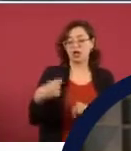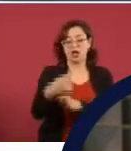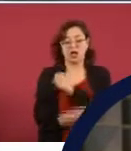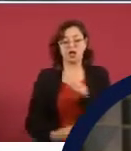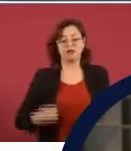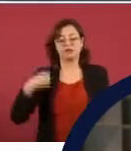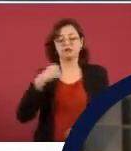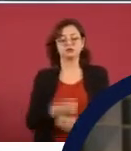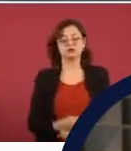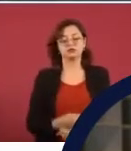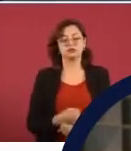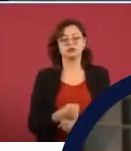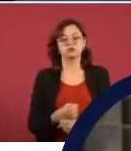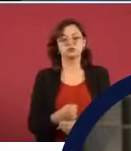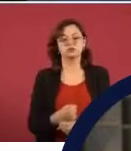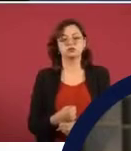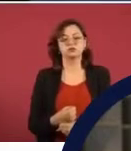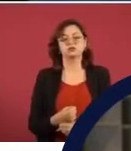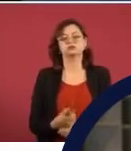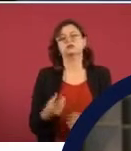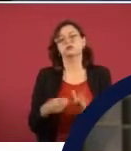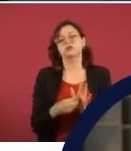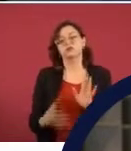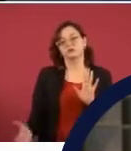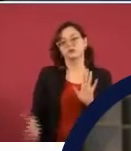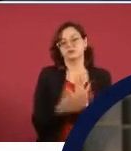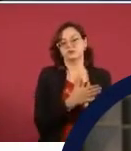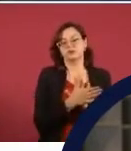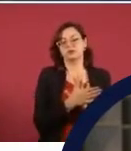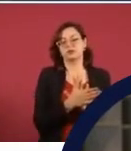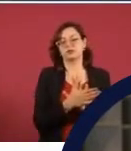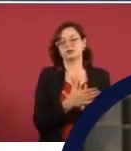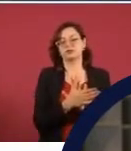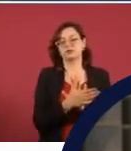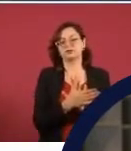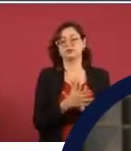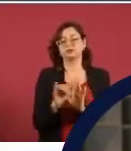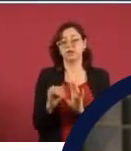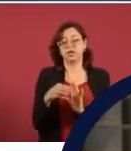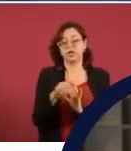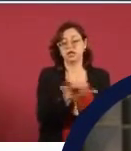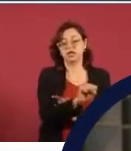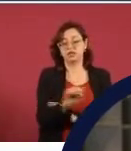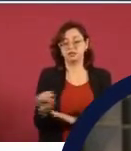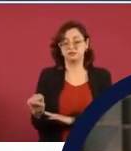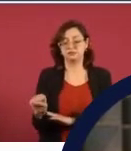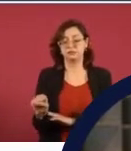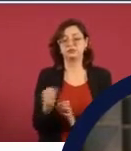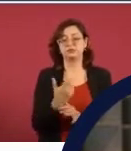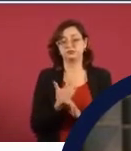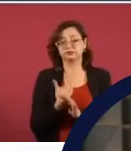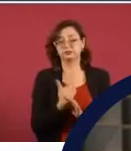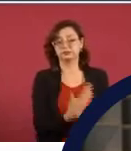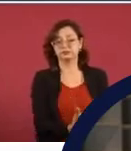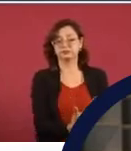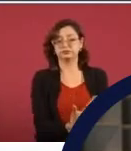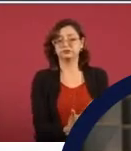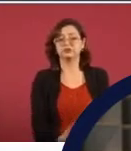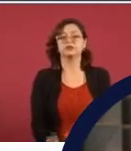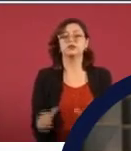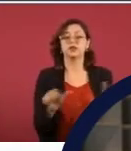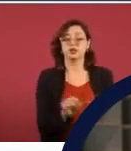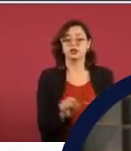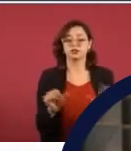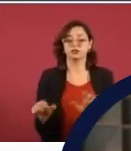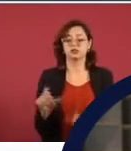pues no genera confianza. O sea, no fue solamente lo de Texcoco. Esa fue la primera señal que fue muy grande para